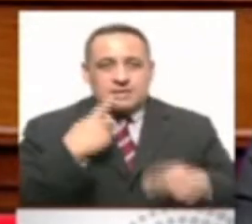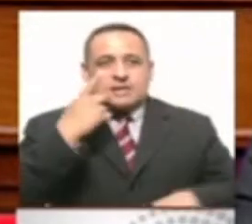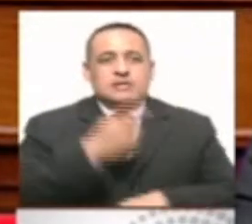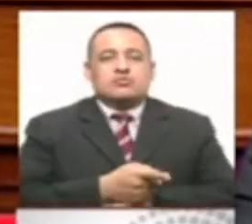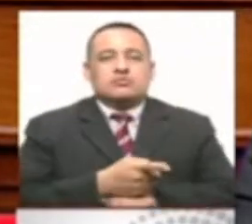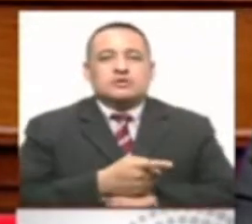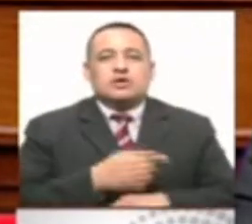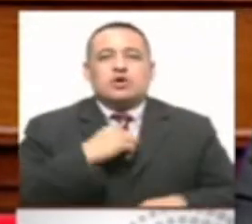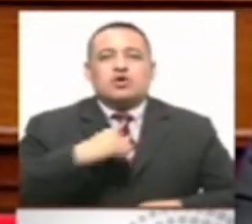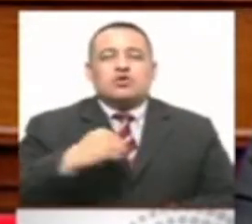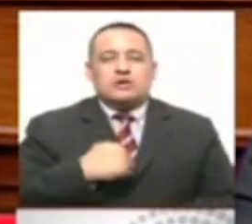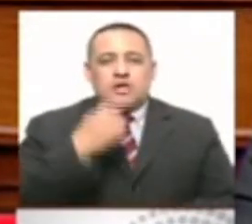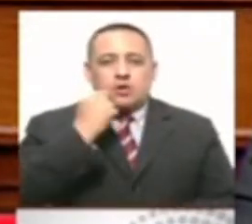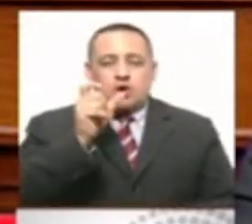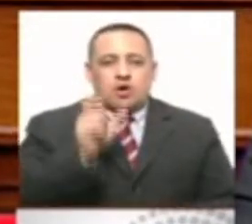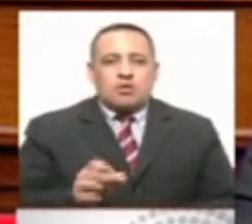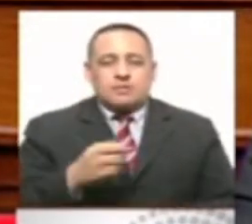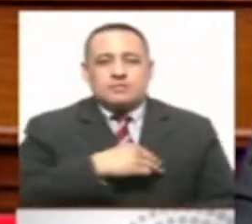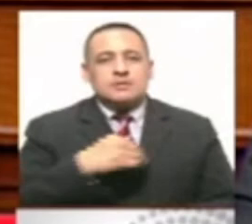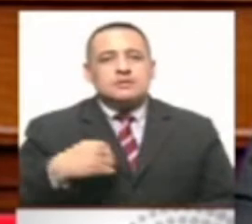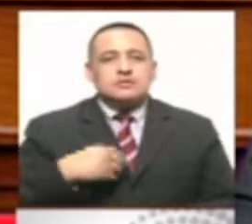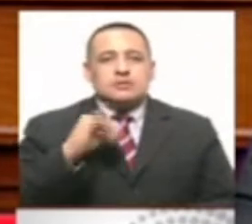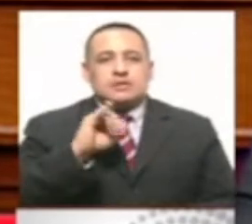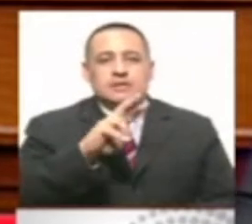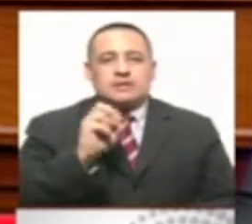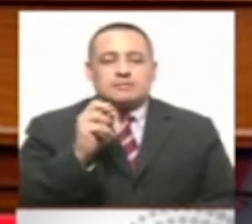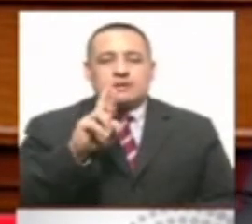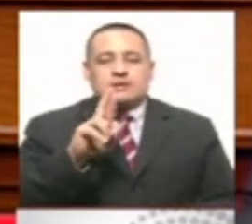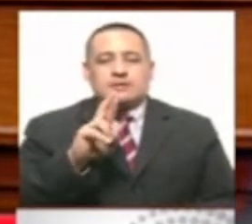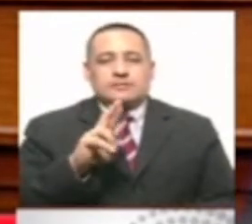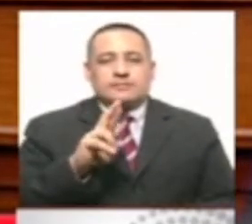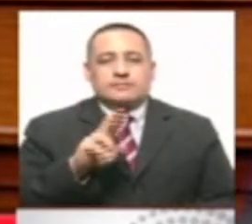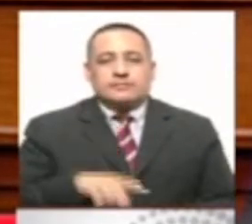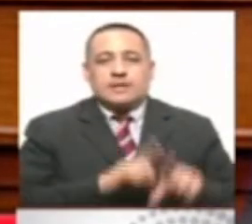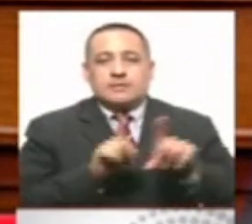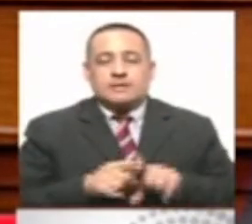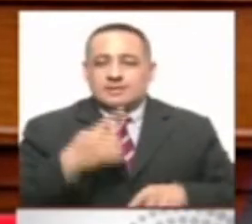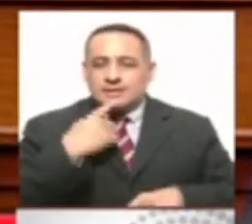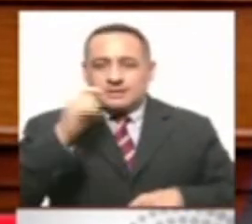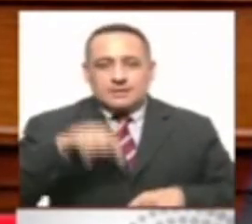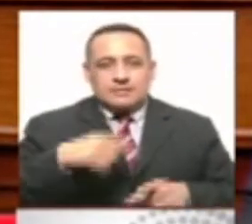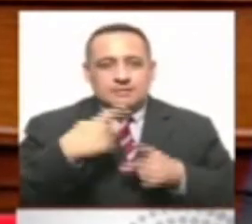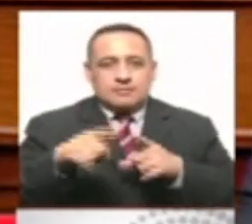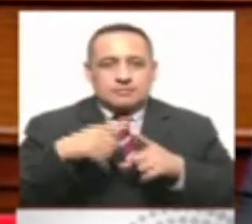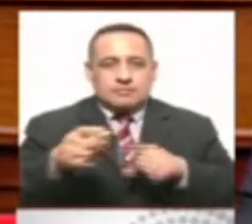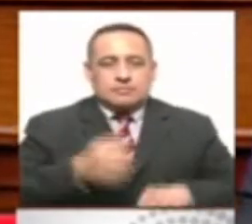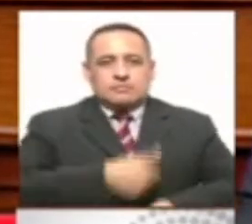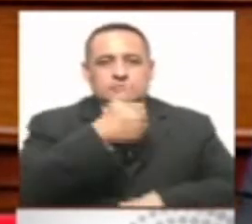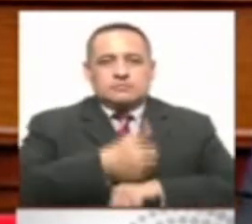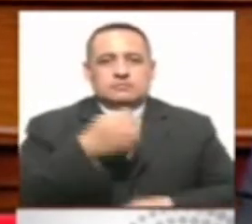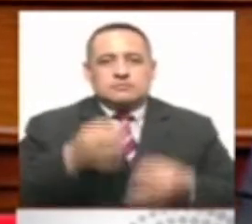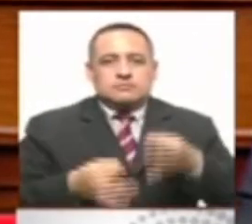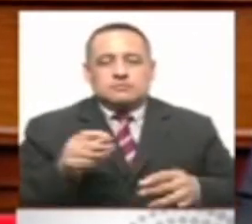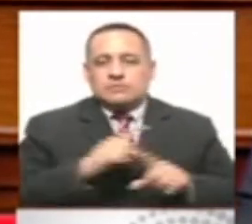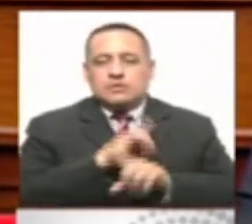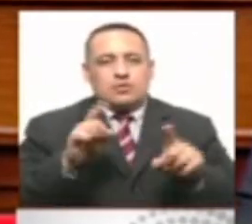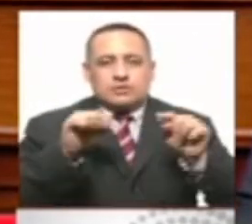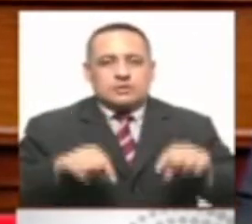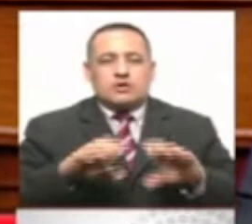imputaciones contra el señor ministro Iber Maraví. Deben de ser las autoridades judiciales y no este